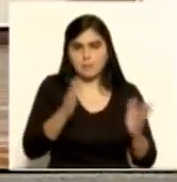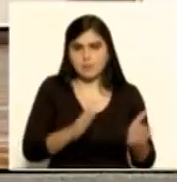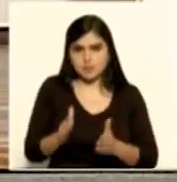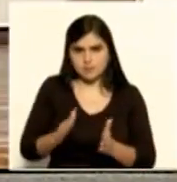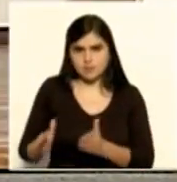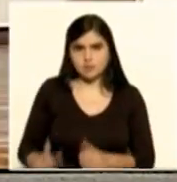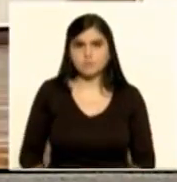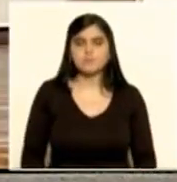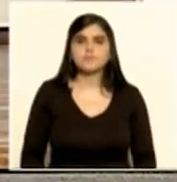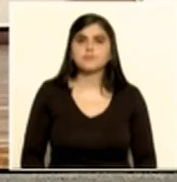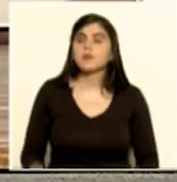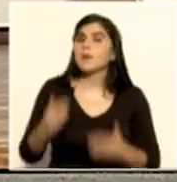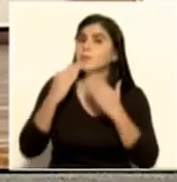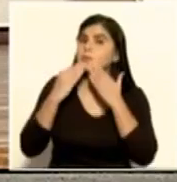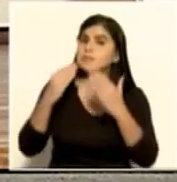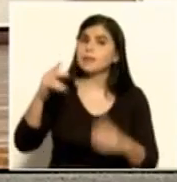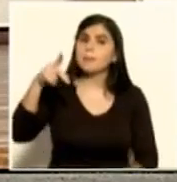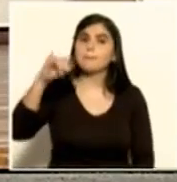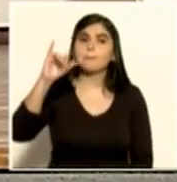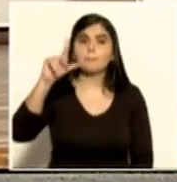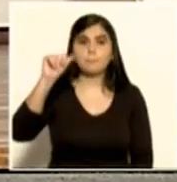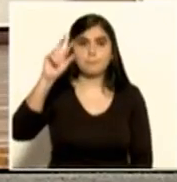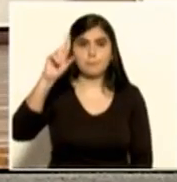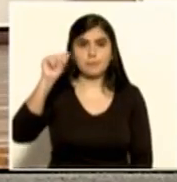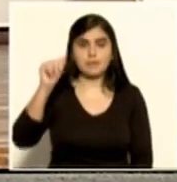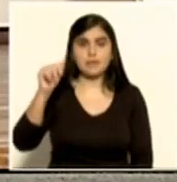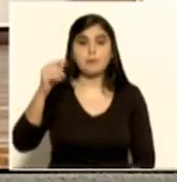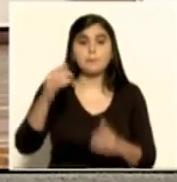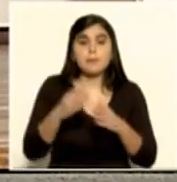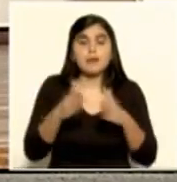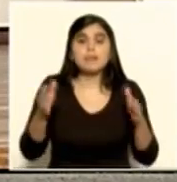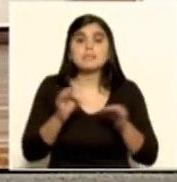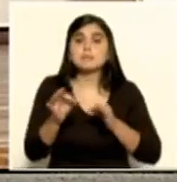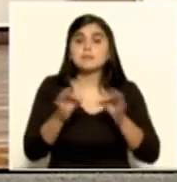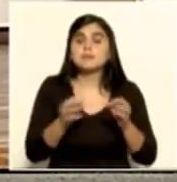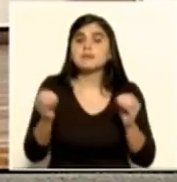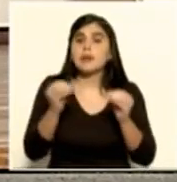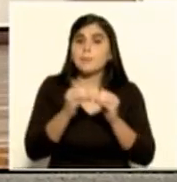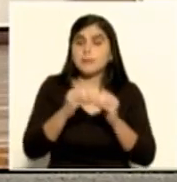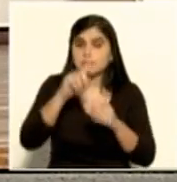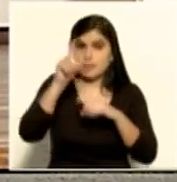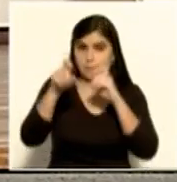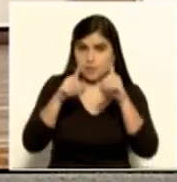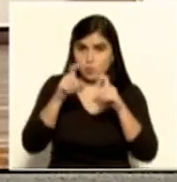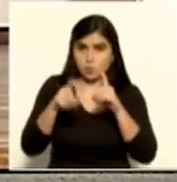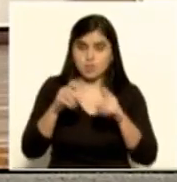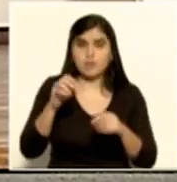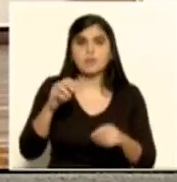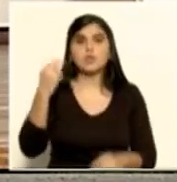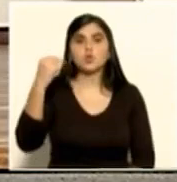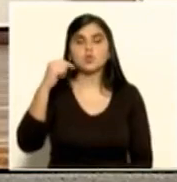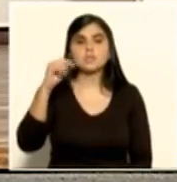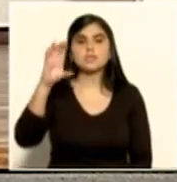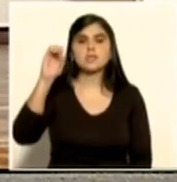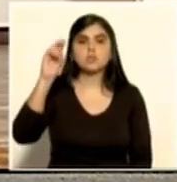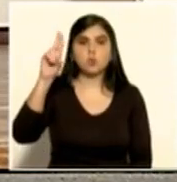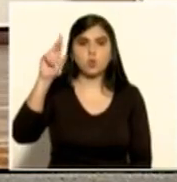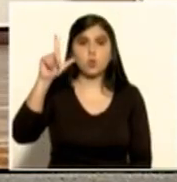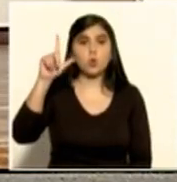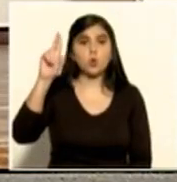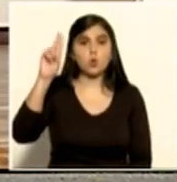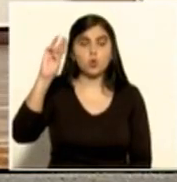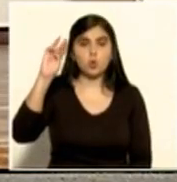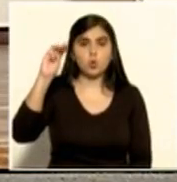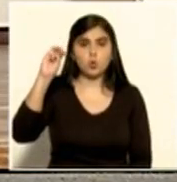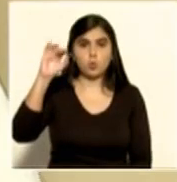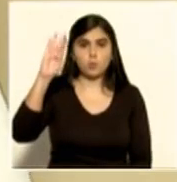Muchas gracias, doña Pilar Garrido. Para ampliar la consulta de Noticias Colombia. Gracias. Sí, la